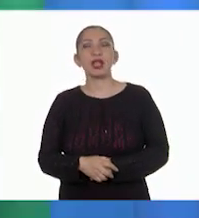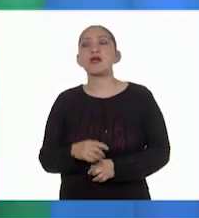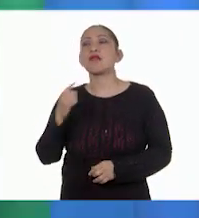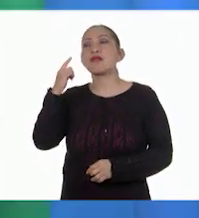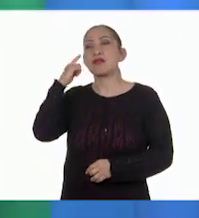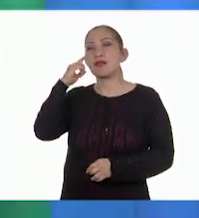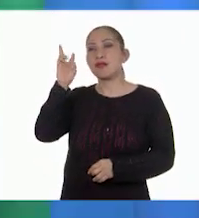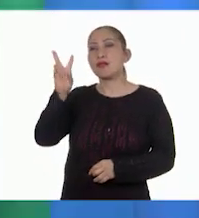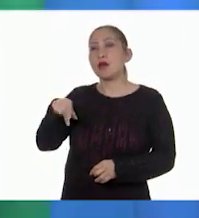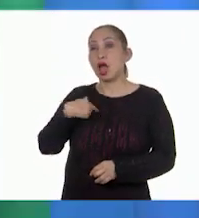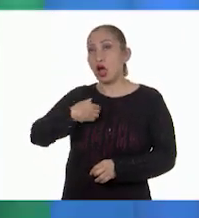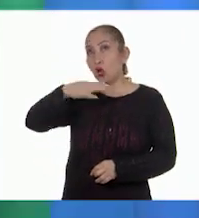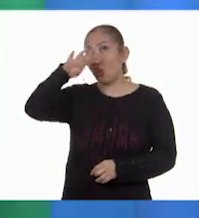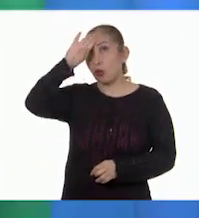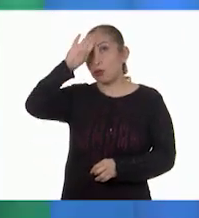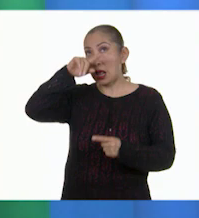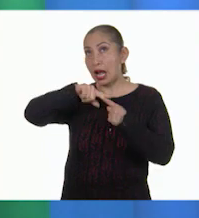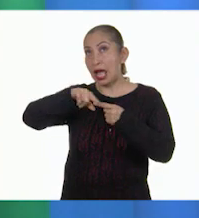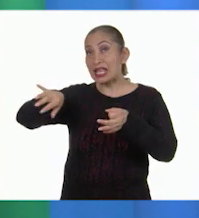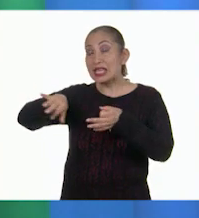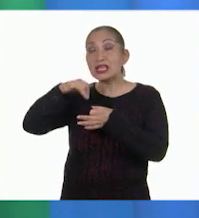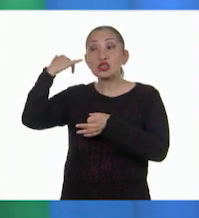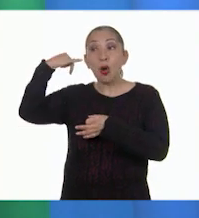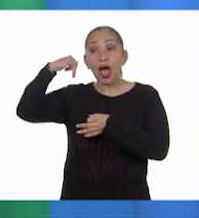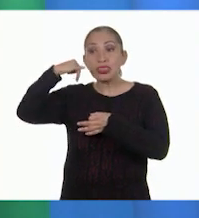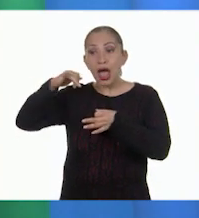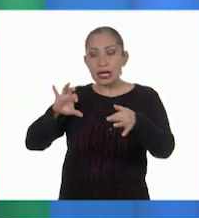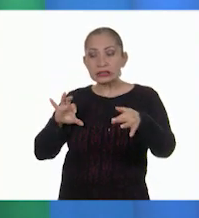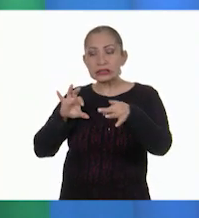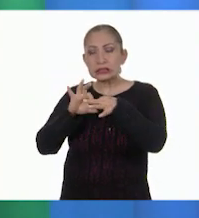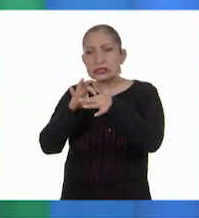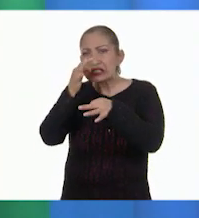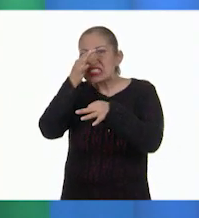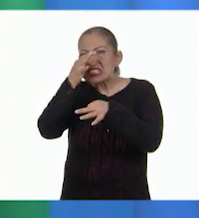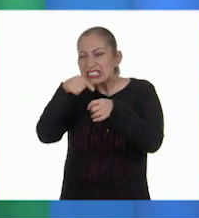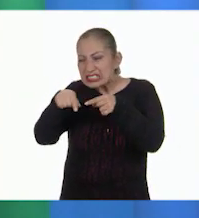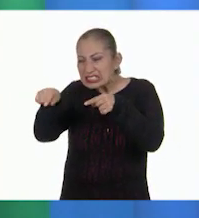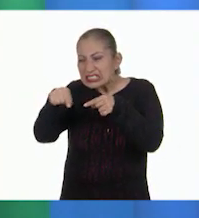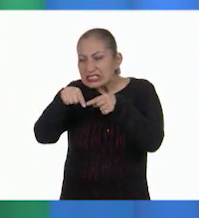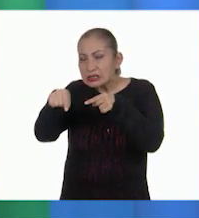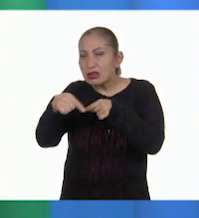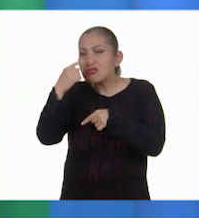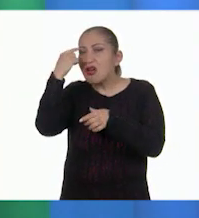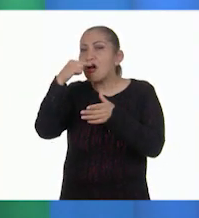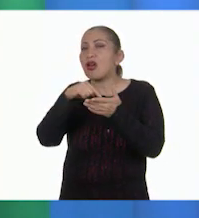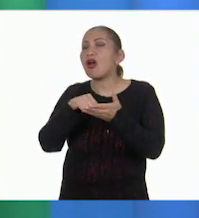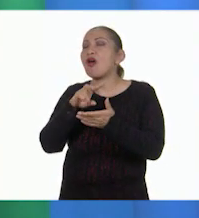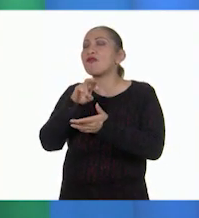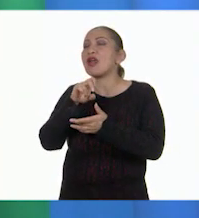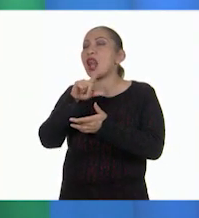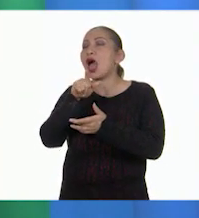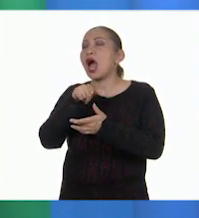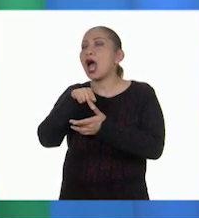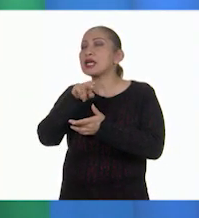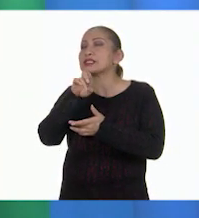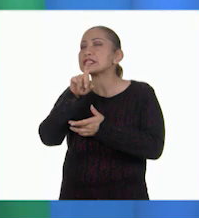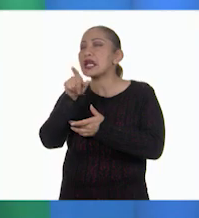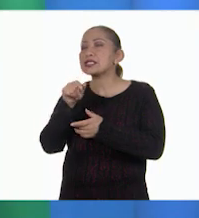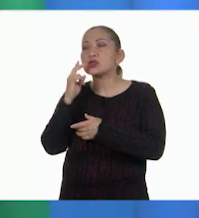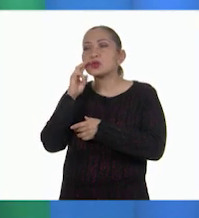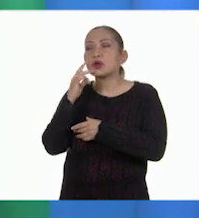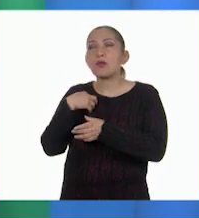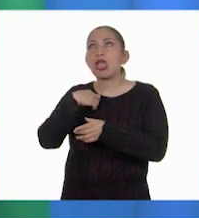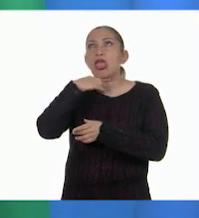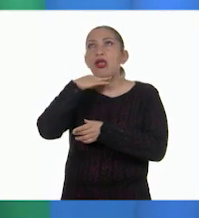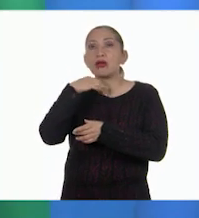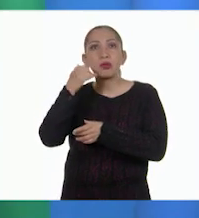pienso, Cuba y la península de Yucatán están relativamente cerca. Sospecho que a Velázquez no se había dado cuenta de